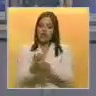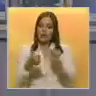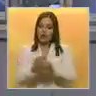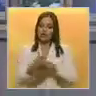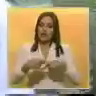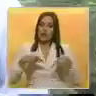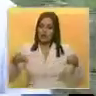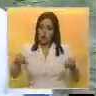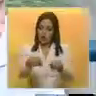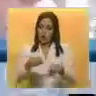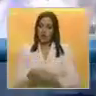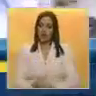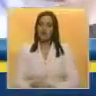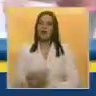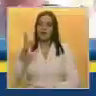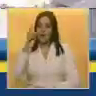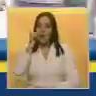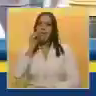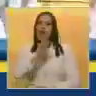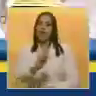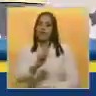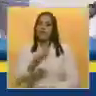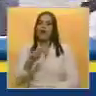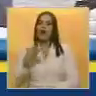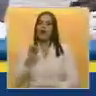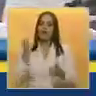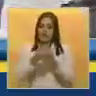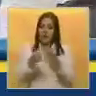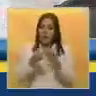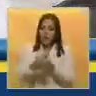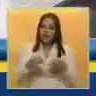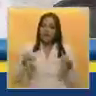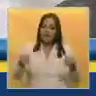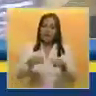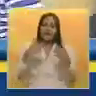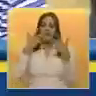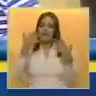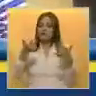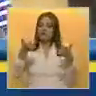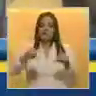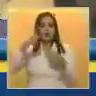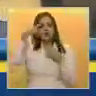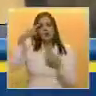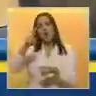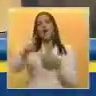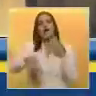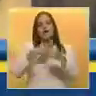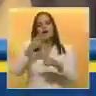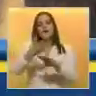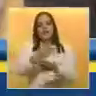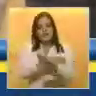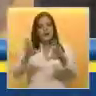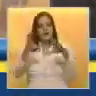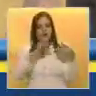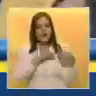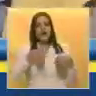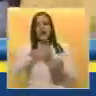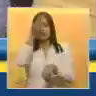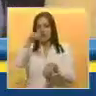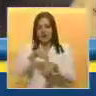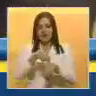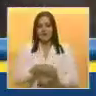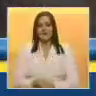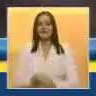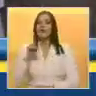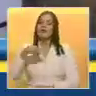región. Guanipa citó el caso del polideportivo, cuyas canchas están en total abandono luego de ser asumido por el Ejecutivo Nacional.